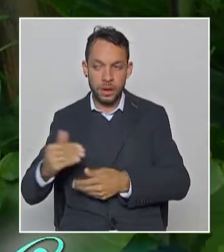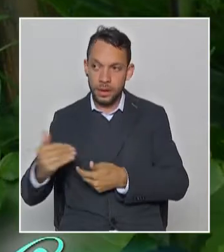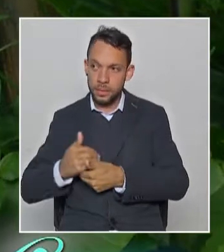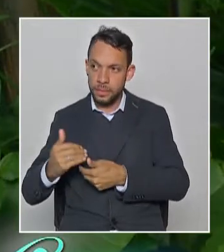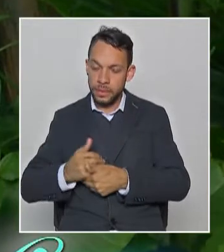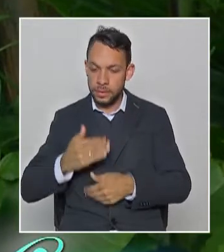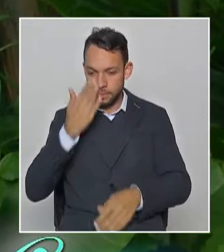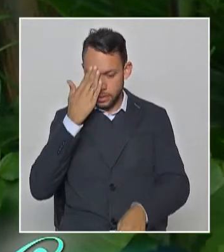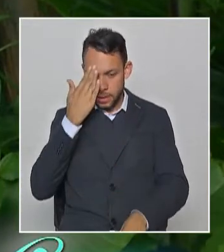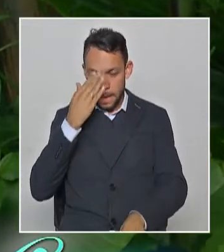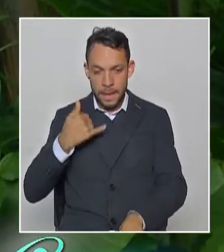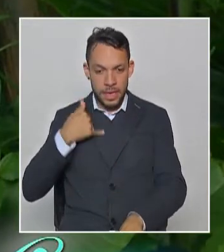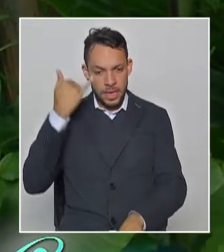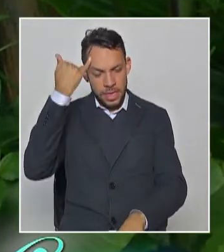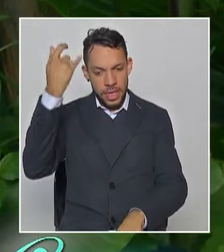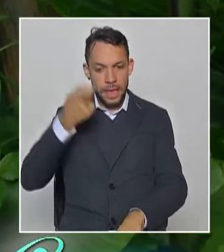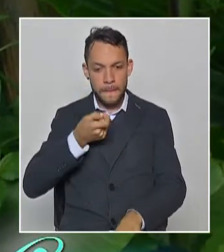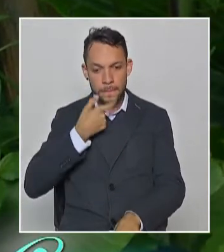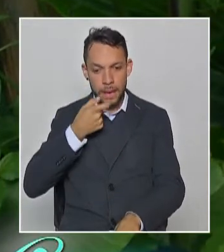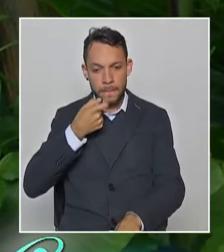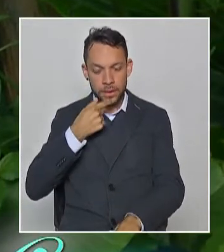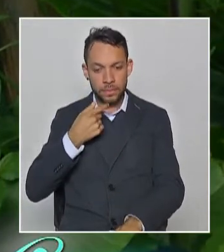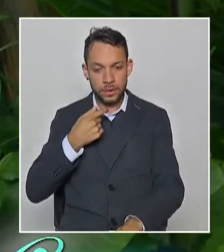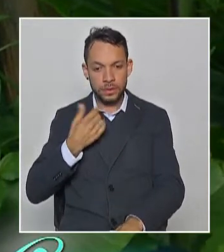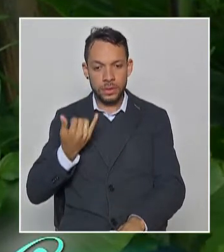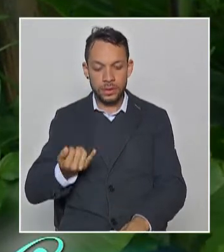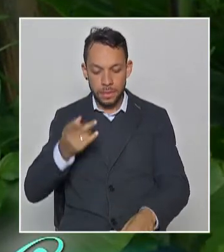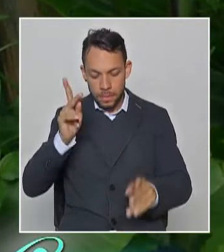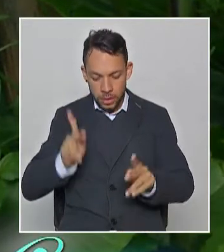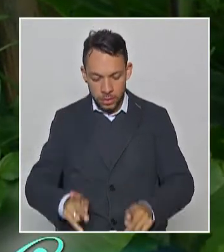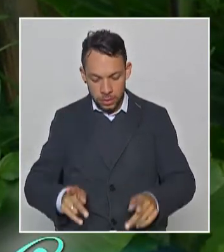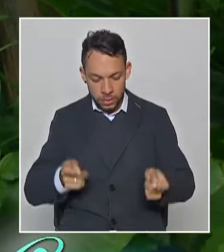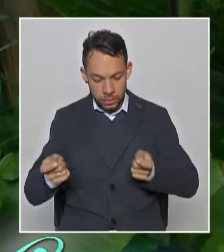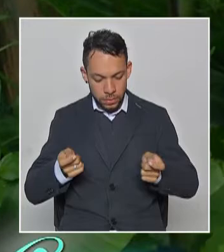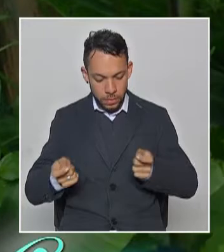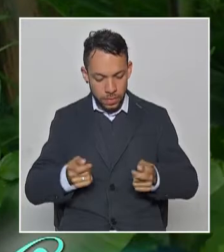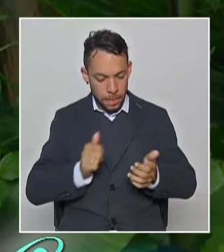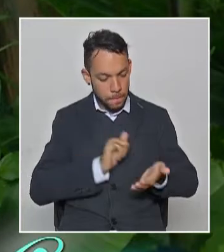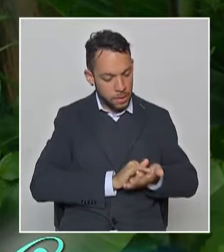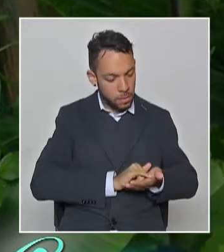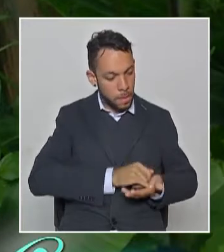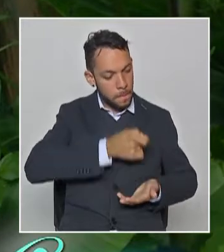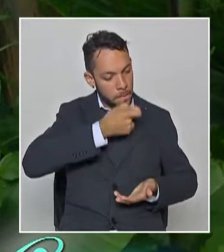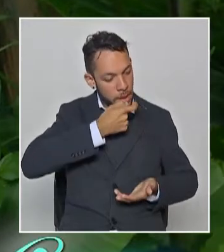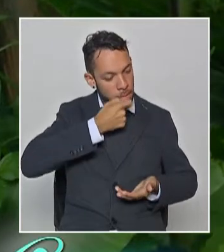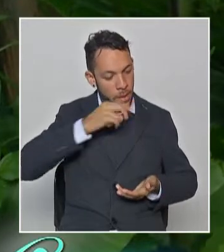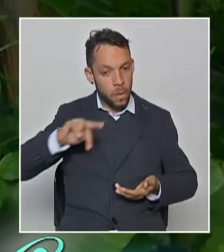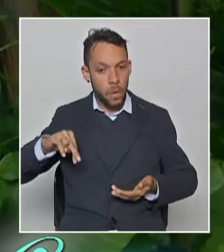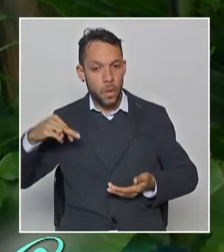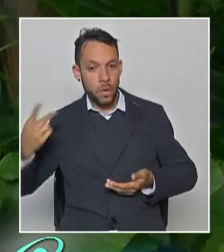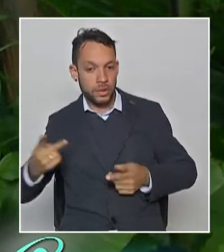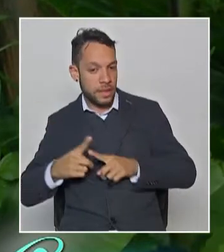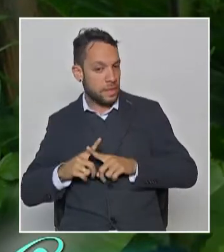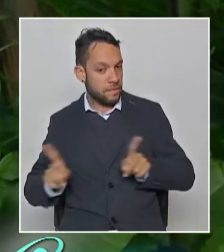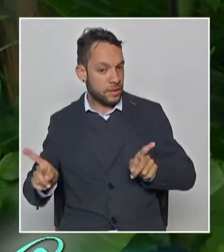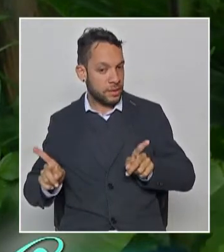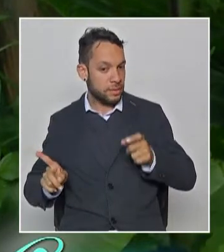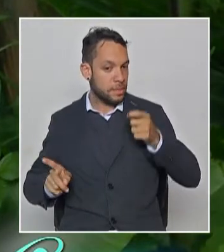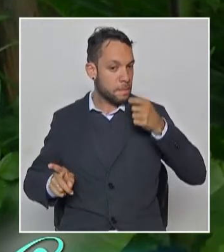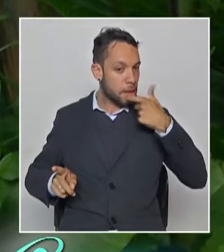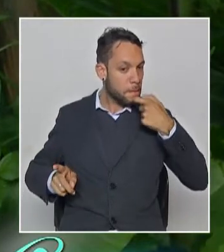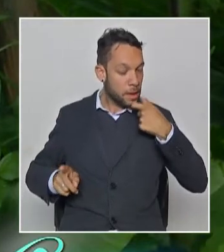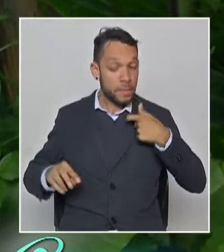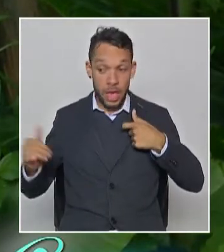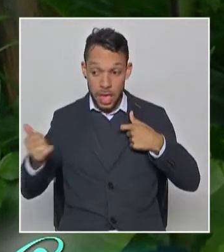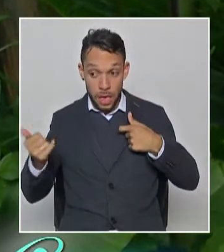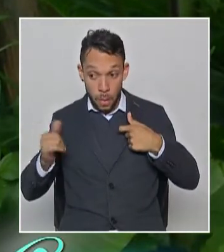eso, la automedicación, porque es que a un paciente puede que le sirva una medicina, pero a otro le va a servir una muy distinta, entonces yo no le puedo decir a